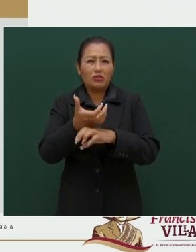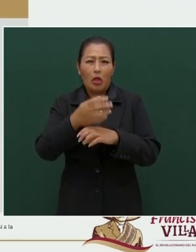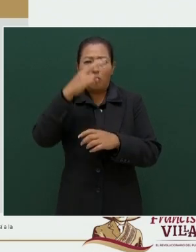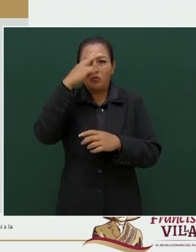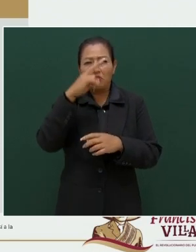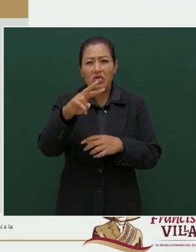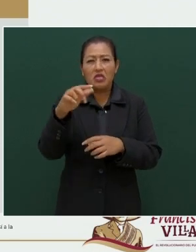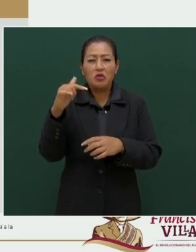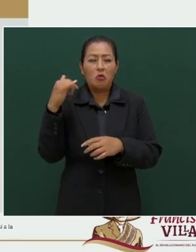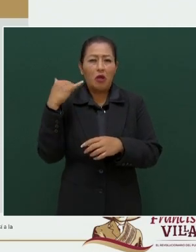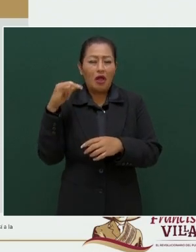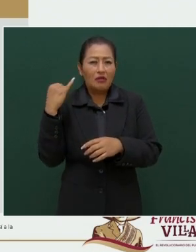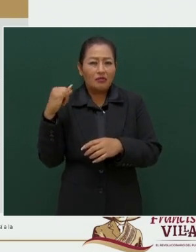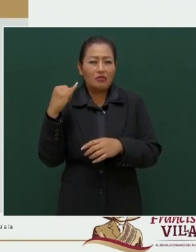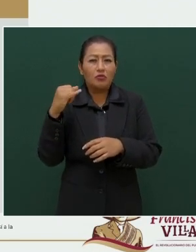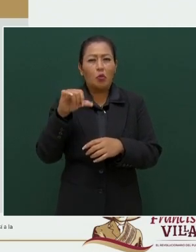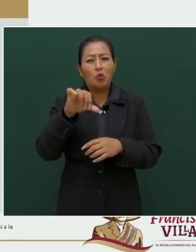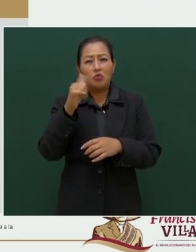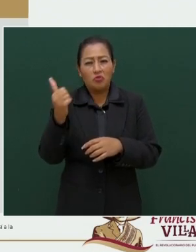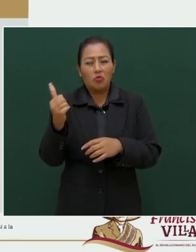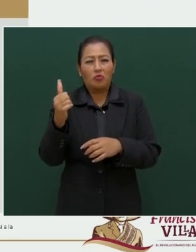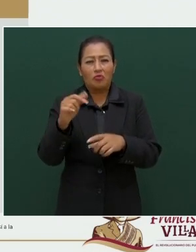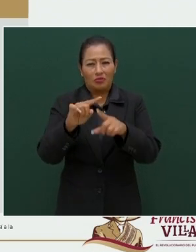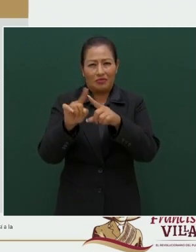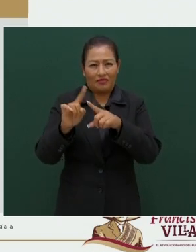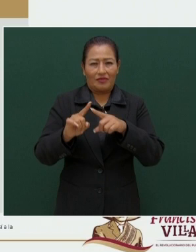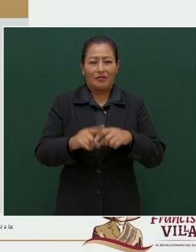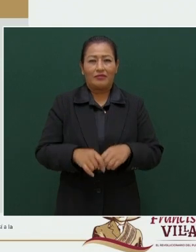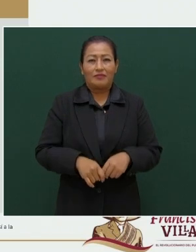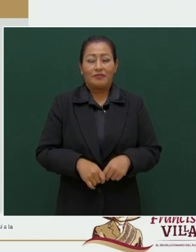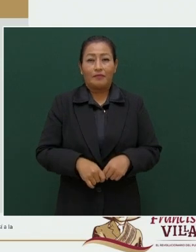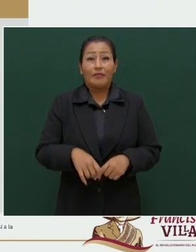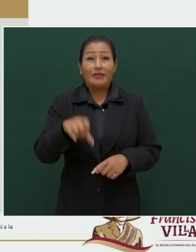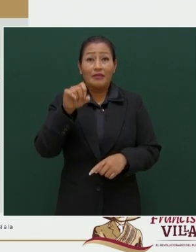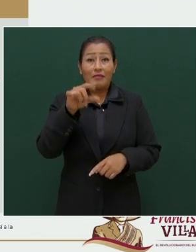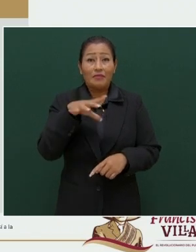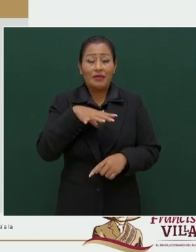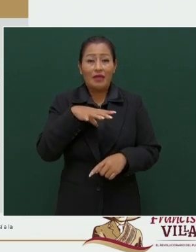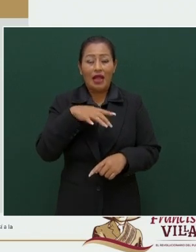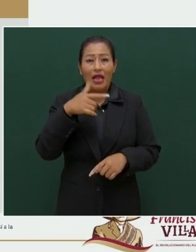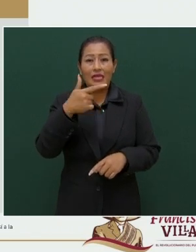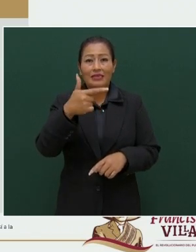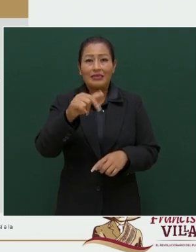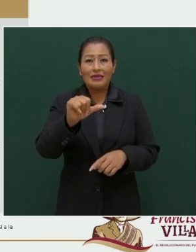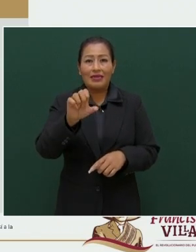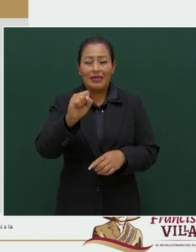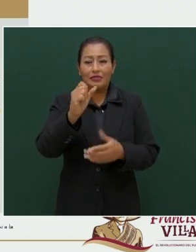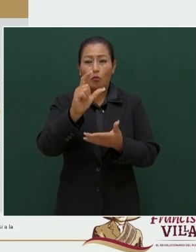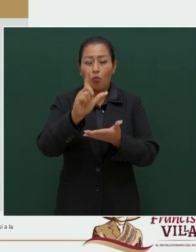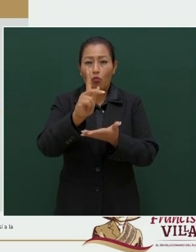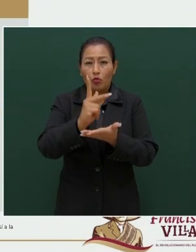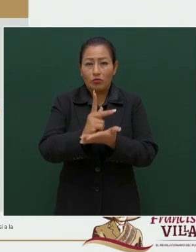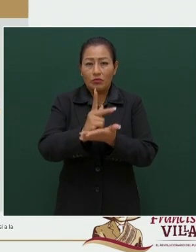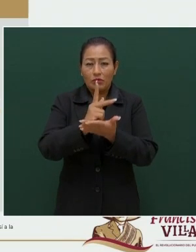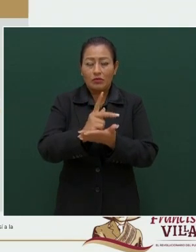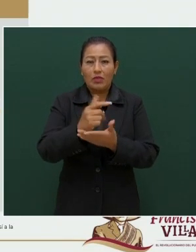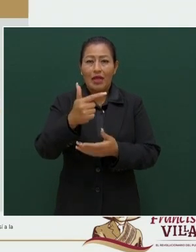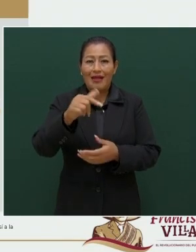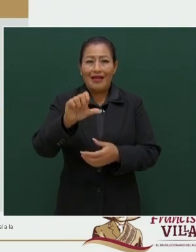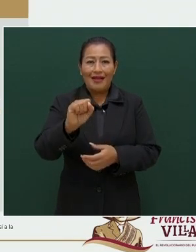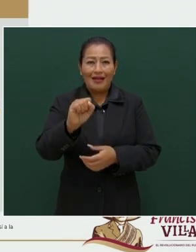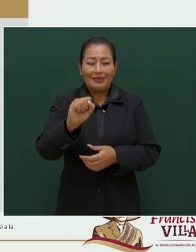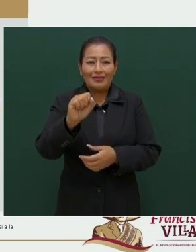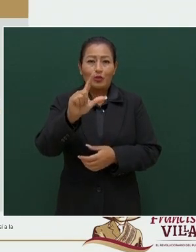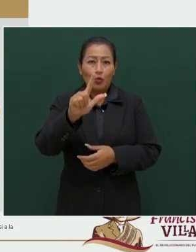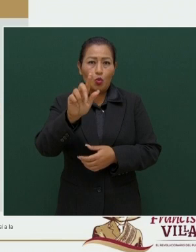México, Jalisco, Guerrero, entre otros. En el caso del gas por kilo, tenemos nuevamente a Gaslux, también